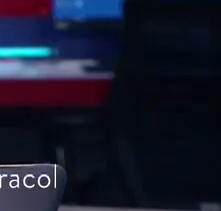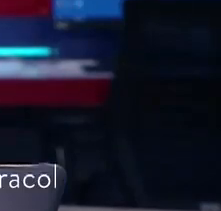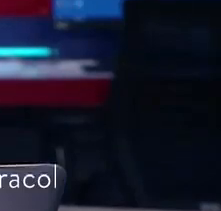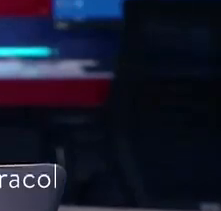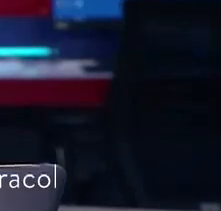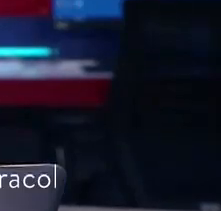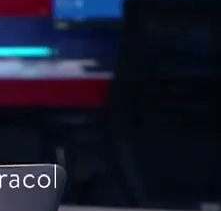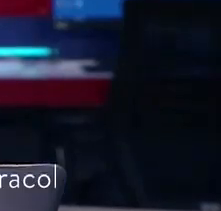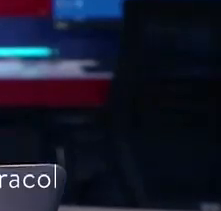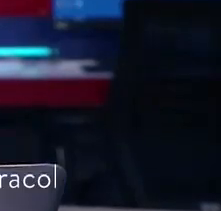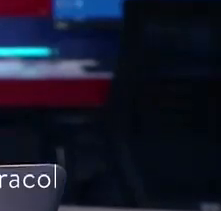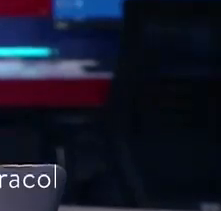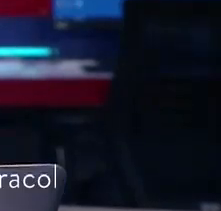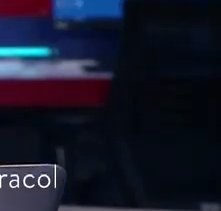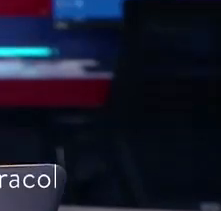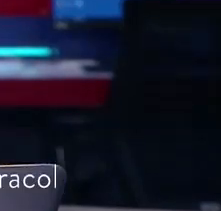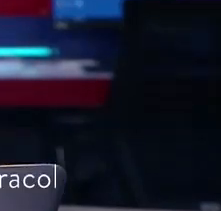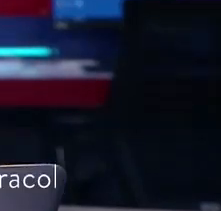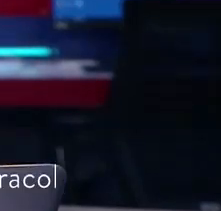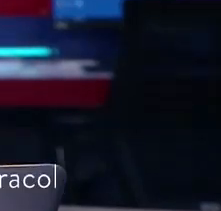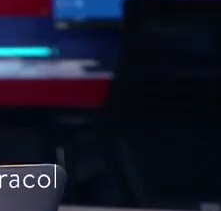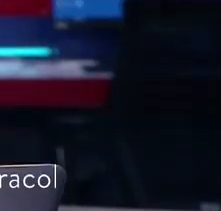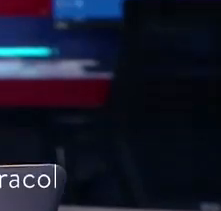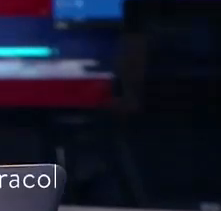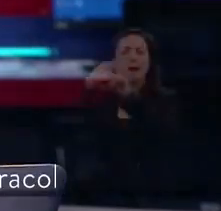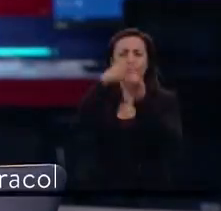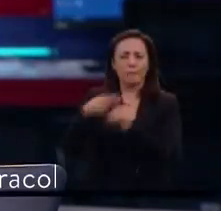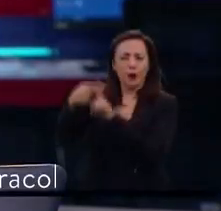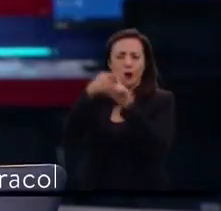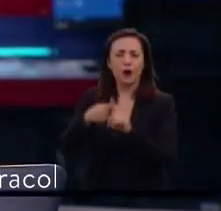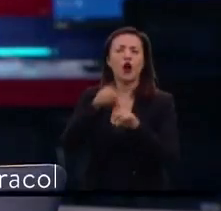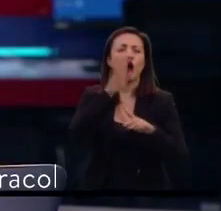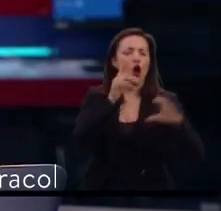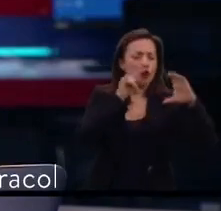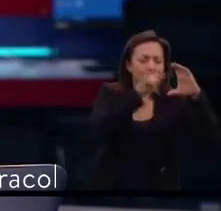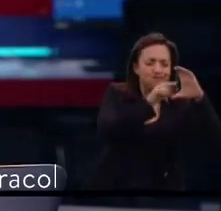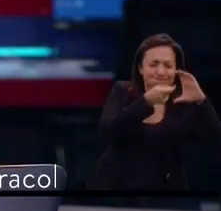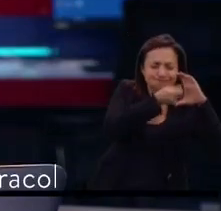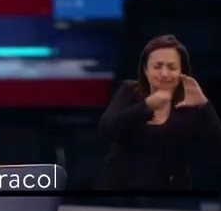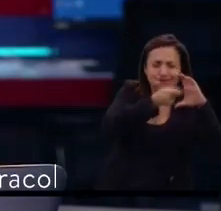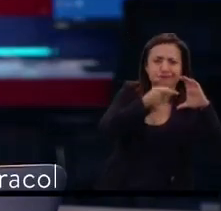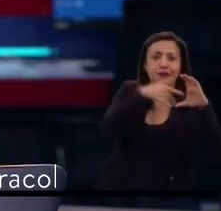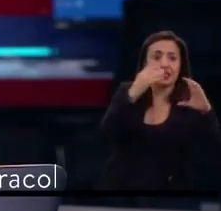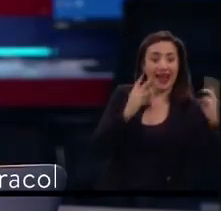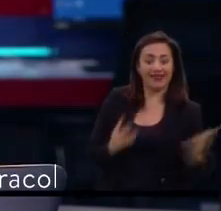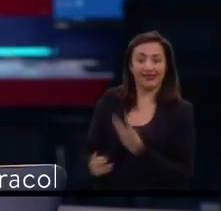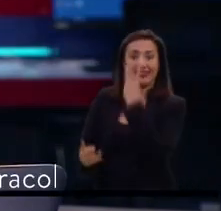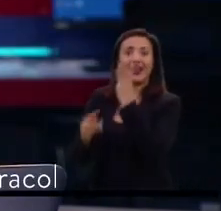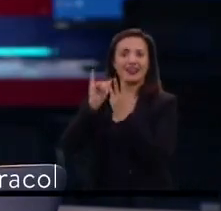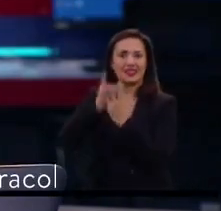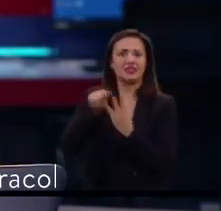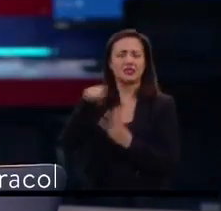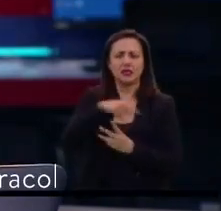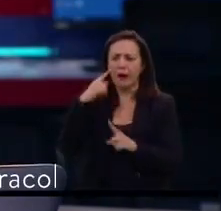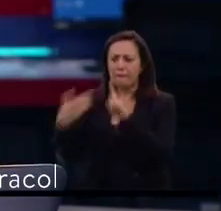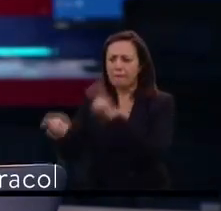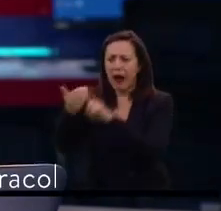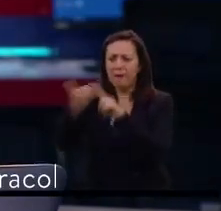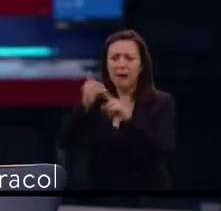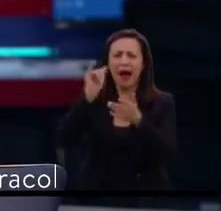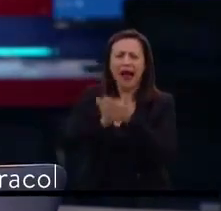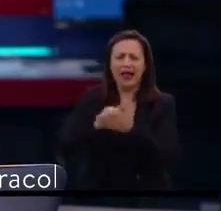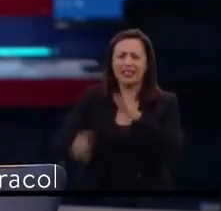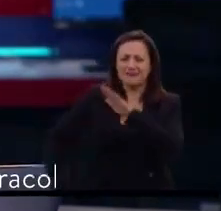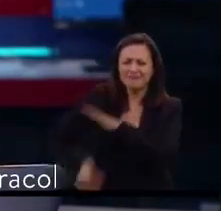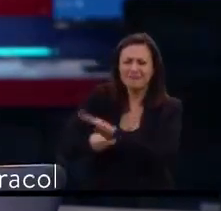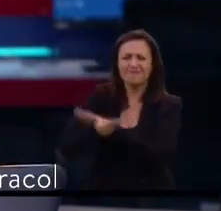Luego de que la Fiscalía, la Procuraduría y la Contraloría detectaran irregularidades en más de 5.000 contratos efectuados durante la emergencia